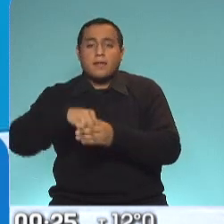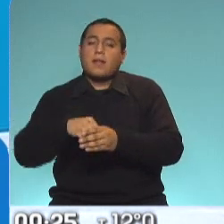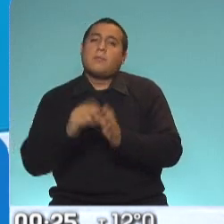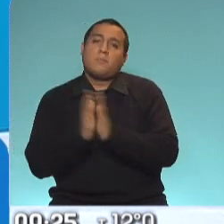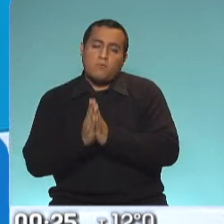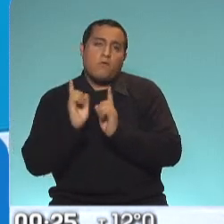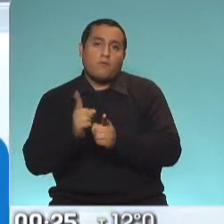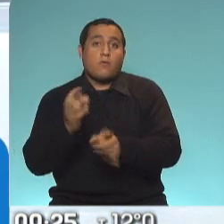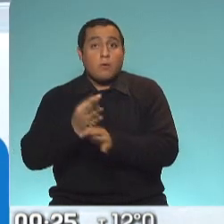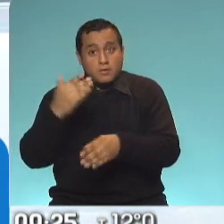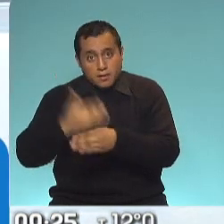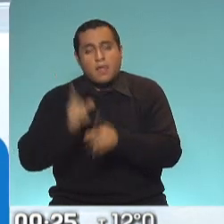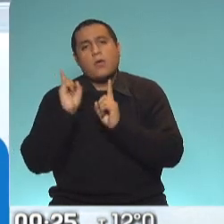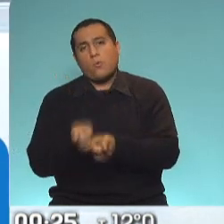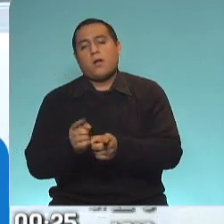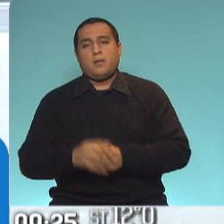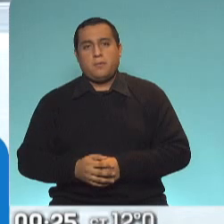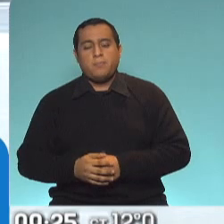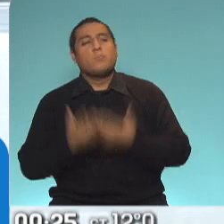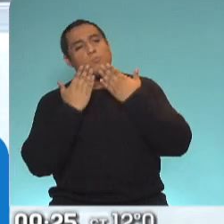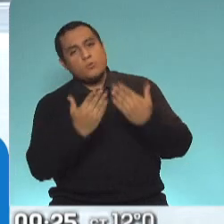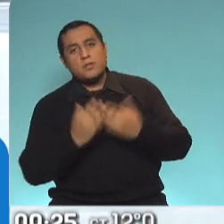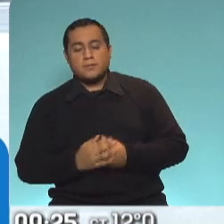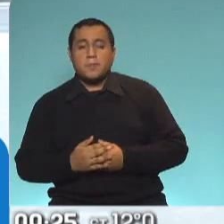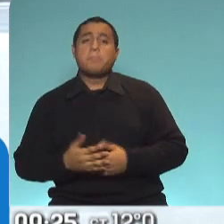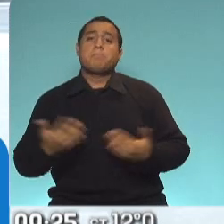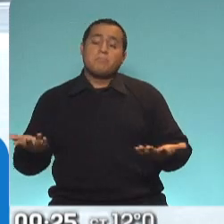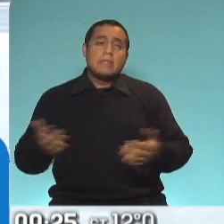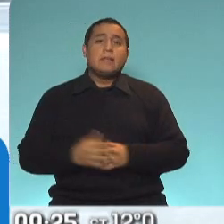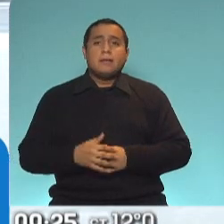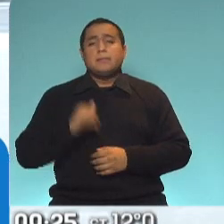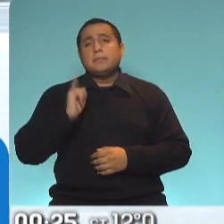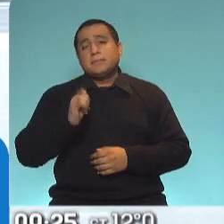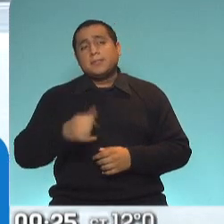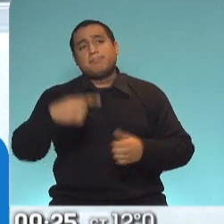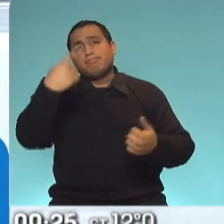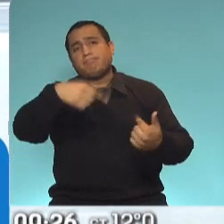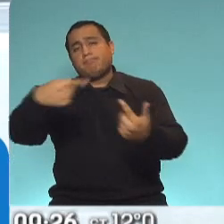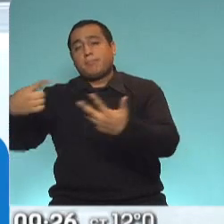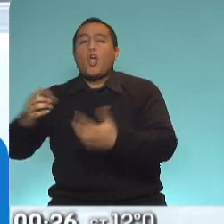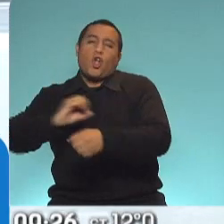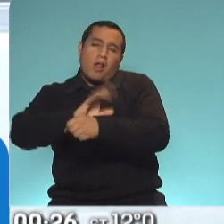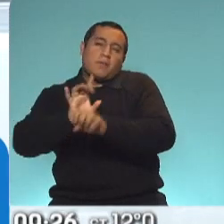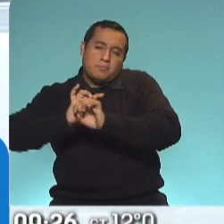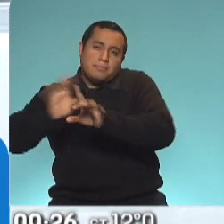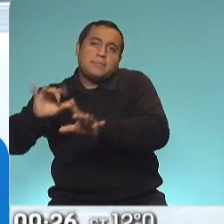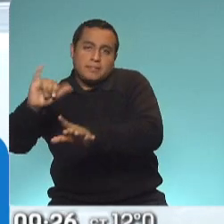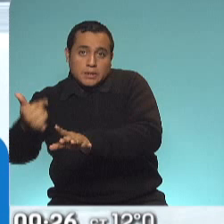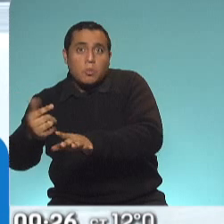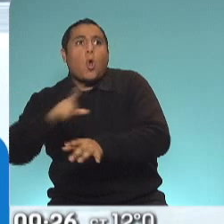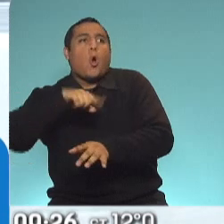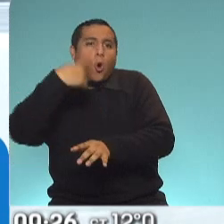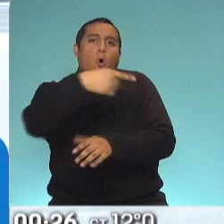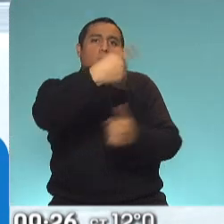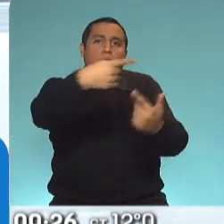cerrada. Muchas gracias. Gracias, Mabel. La verdad es que pasan muchísimas cosas, además de la pandemia, que